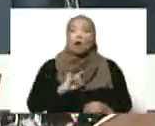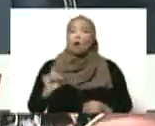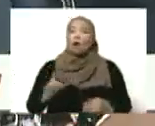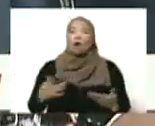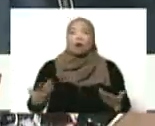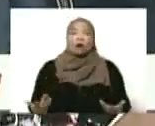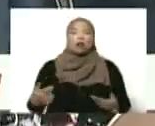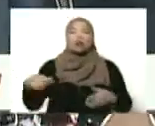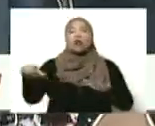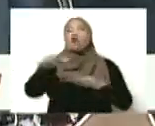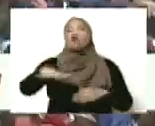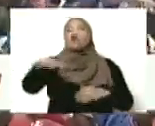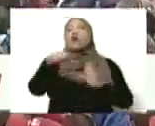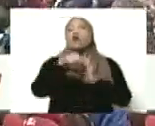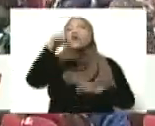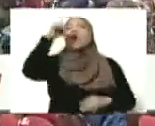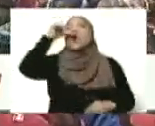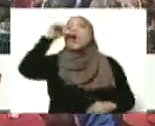los hombres de Yaracuy?